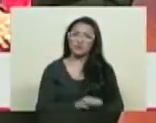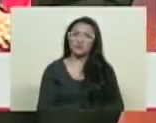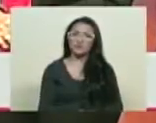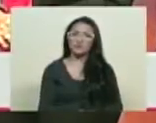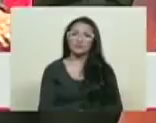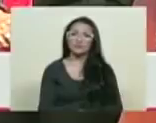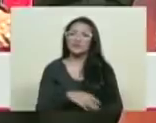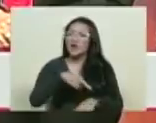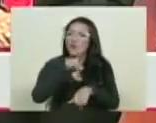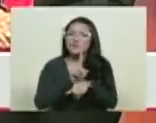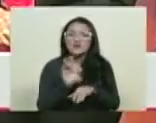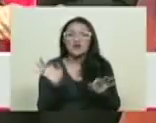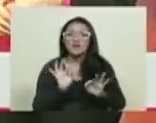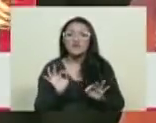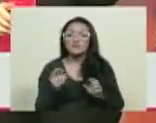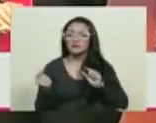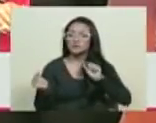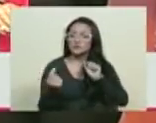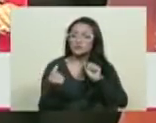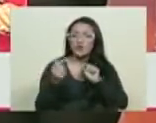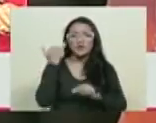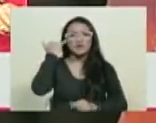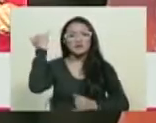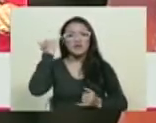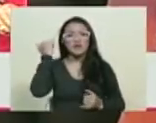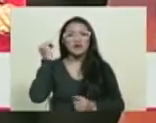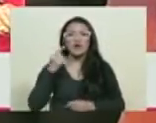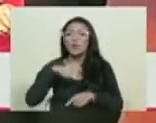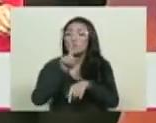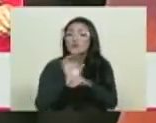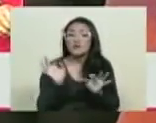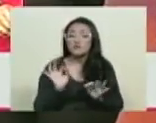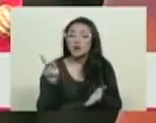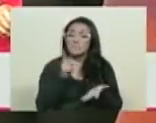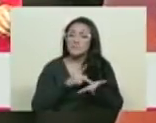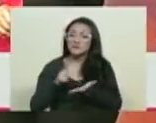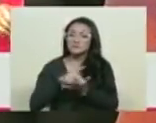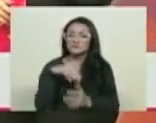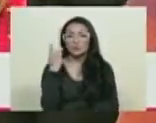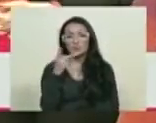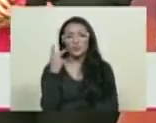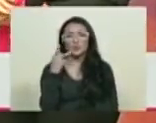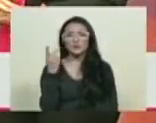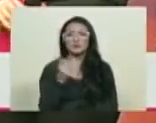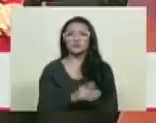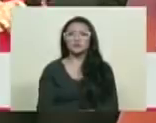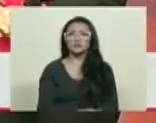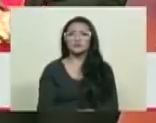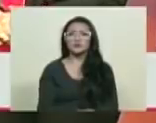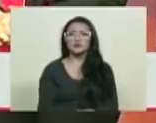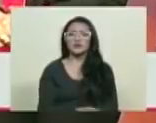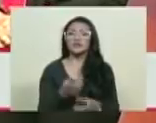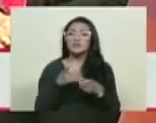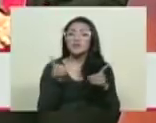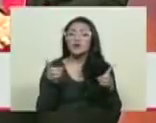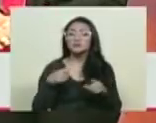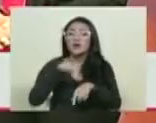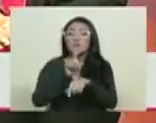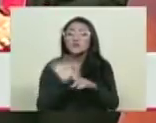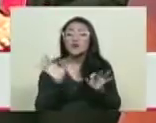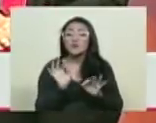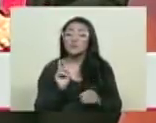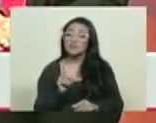la única alternativa el debate de idea es la participación política y en democracia la única alternativa es